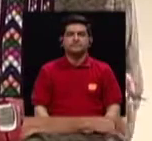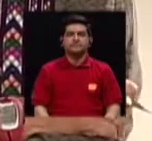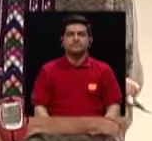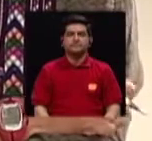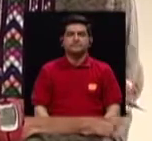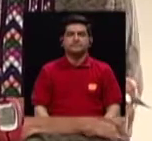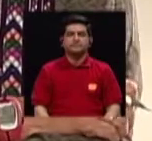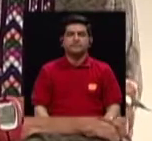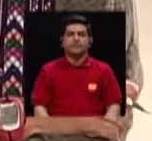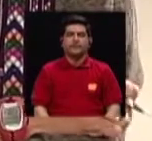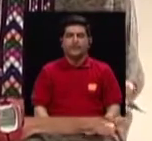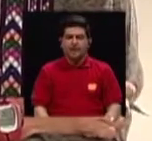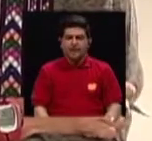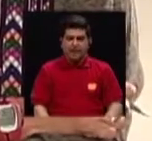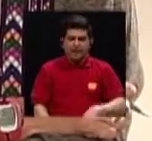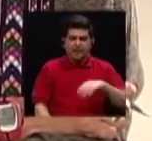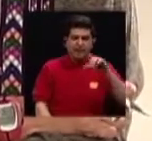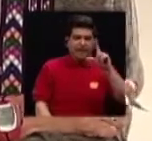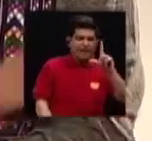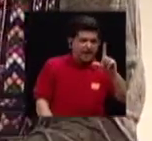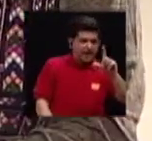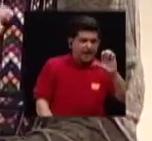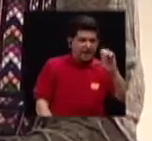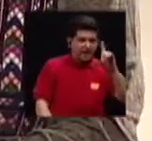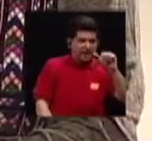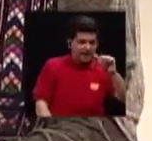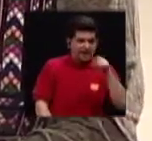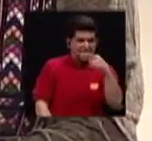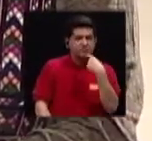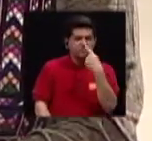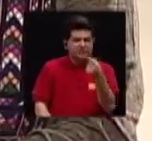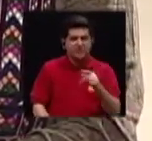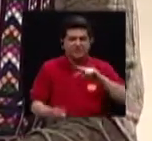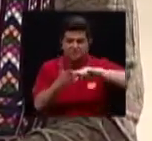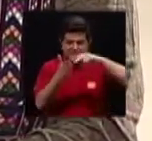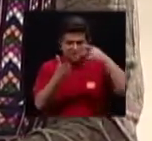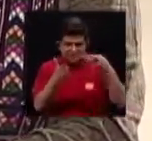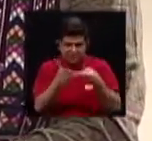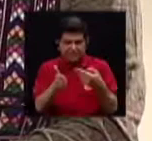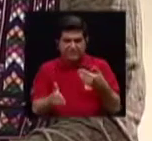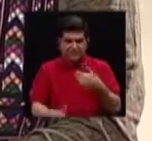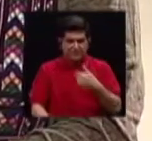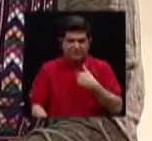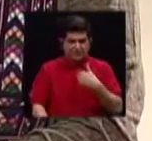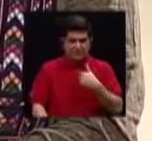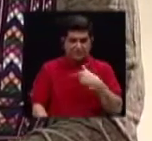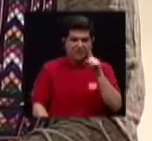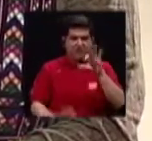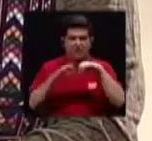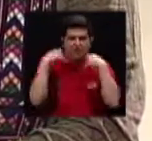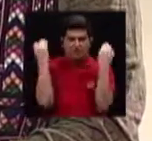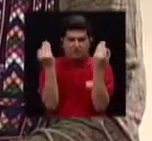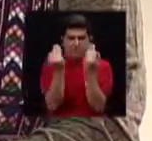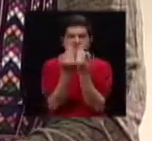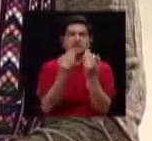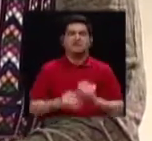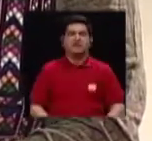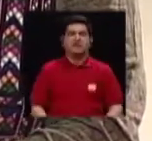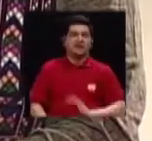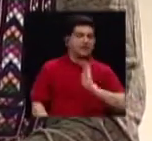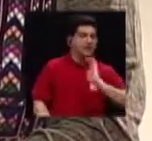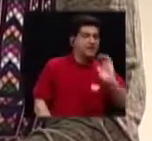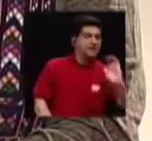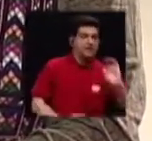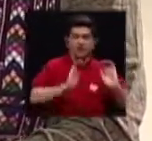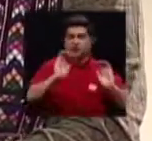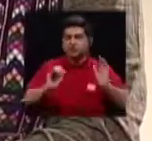doña Leda, usted nos hablaba, digamos, de lo que eso significa para una familia, para los niños y las niñas